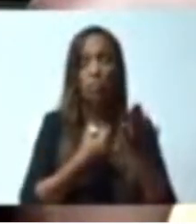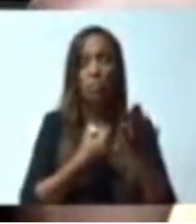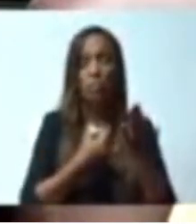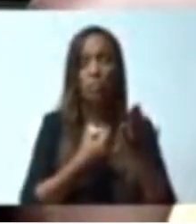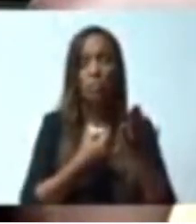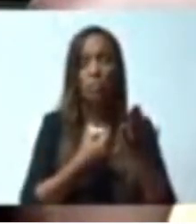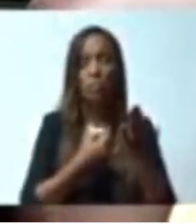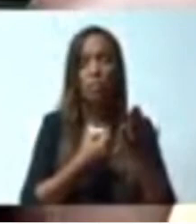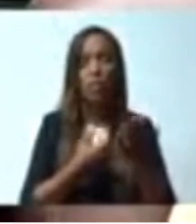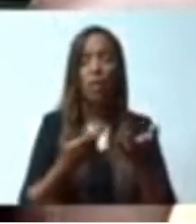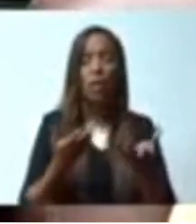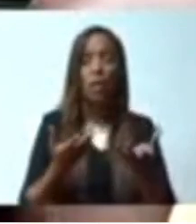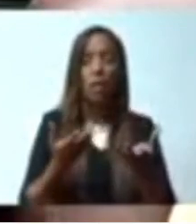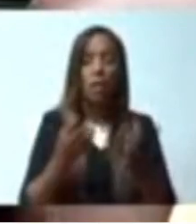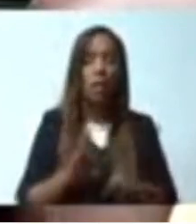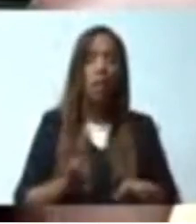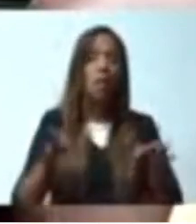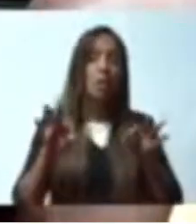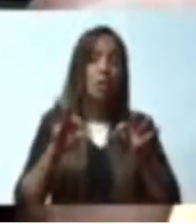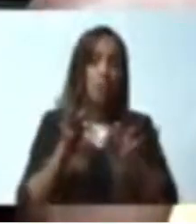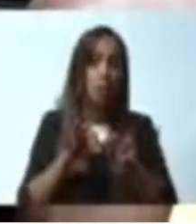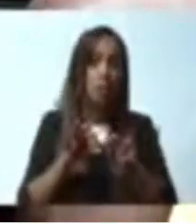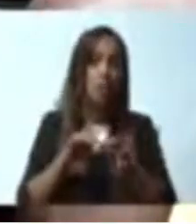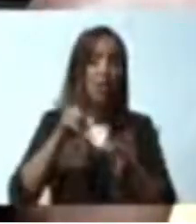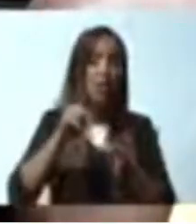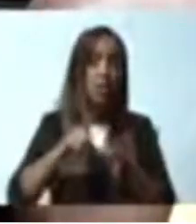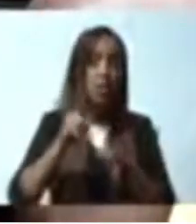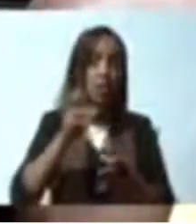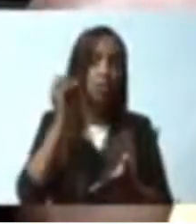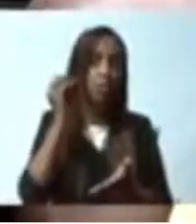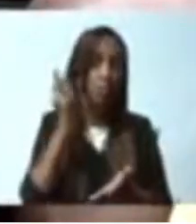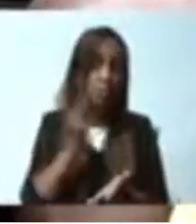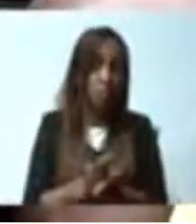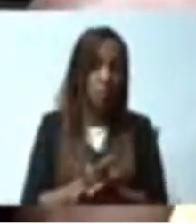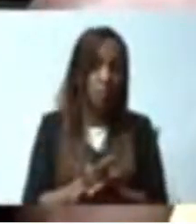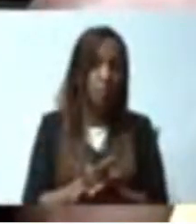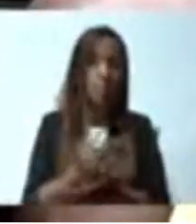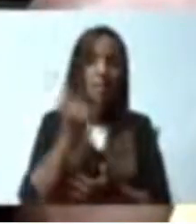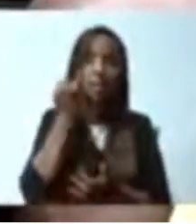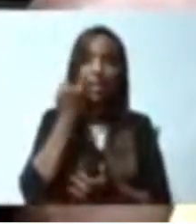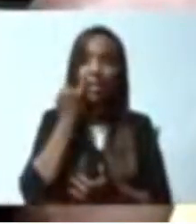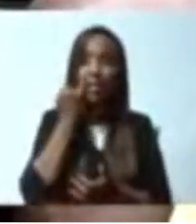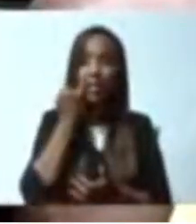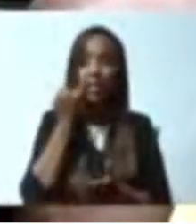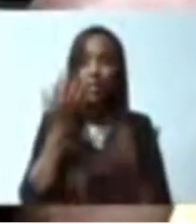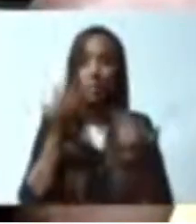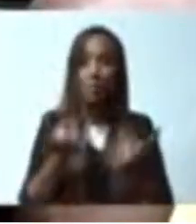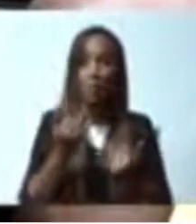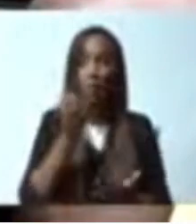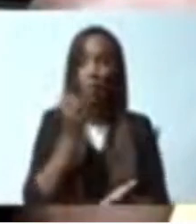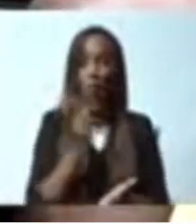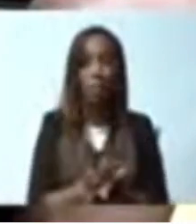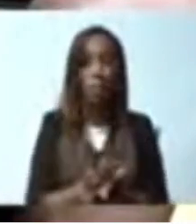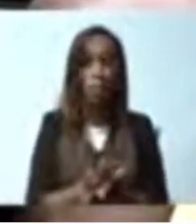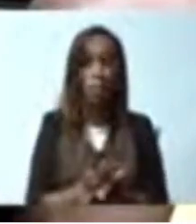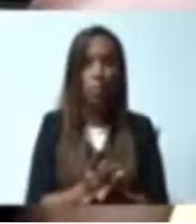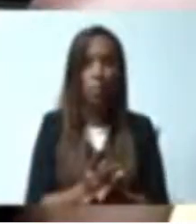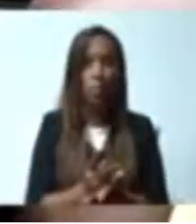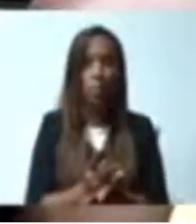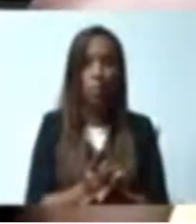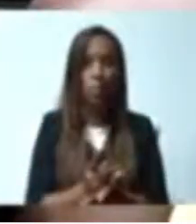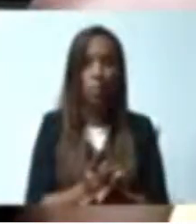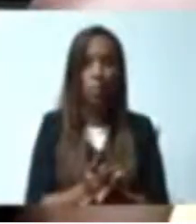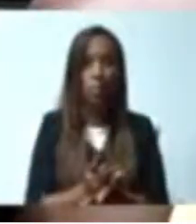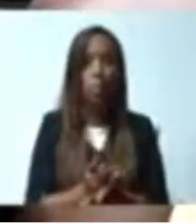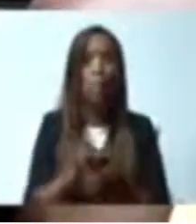hoy, perime. Luego de un trabajo que ha hecho la Comisión Bicameral y que saludamos y también felicitamos. Por lo tanto,